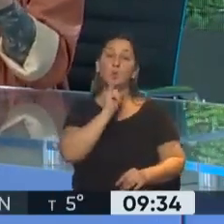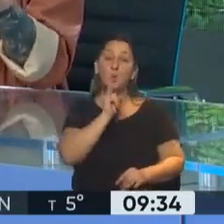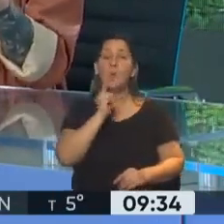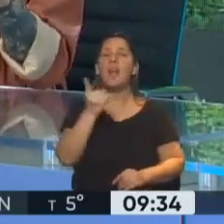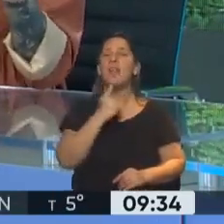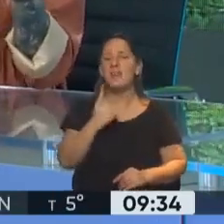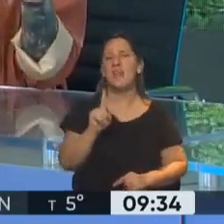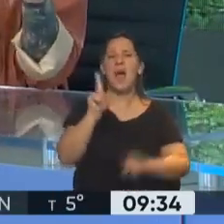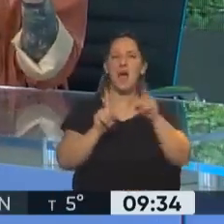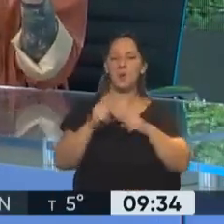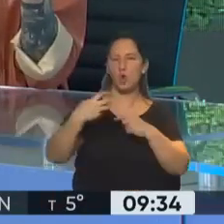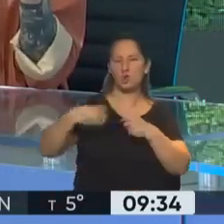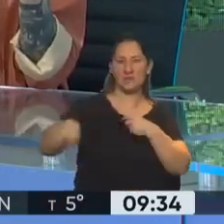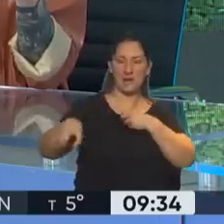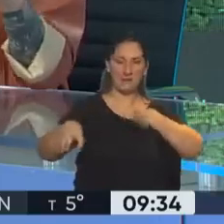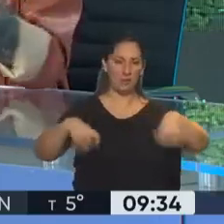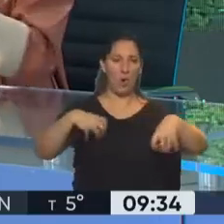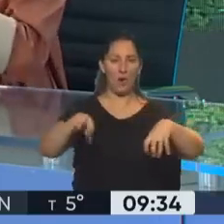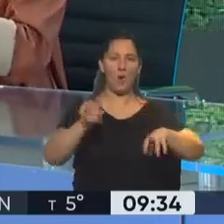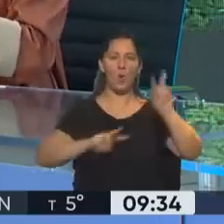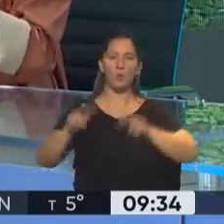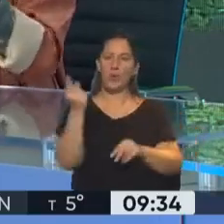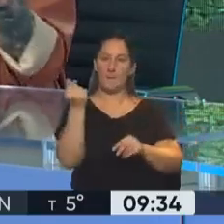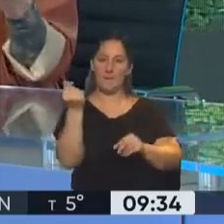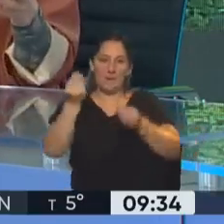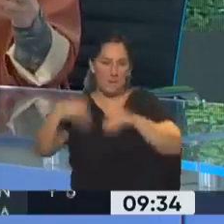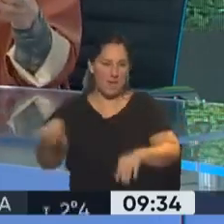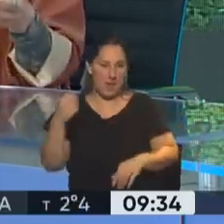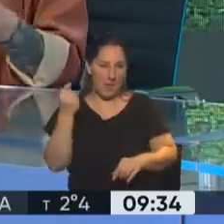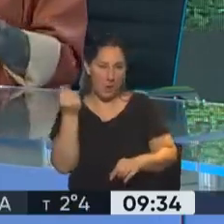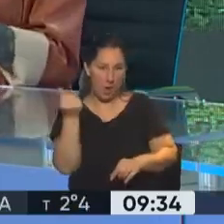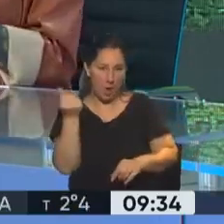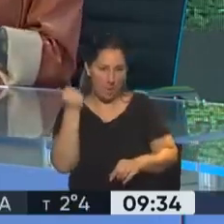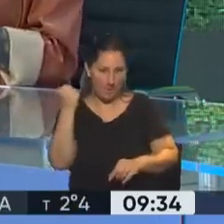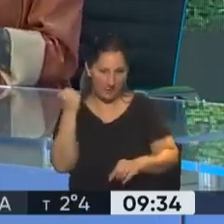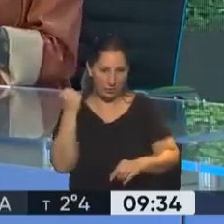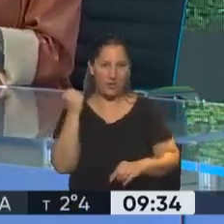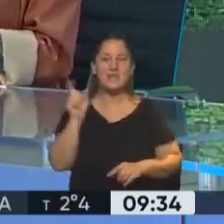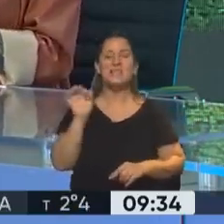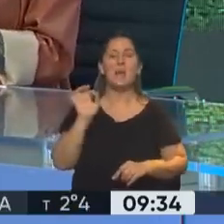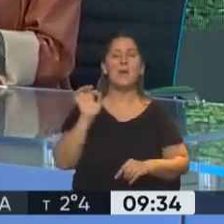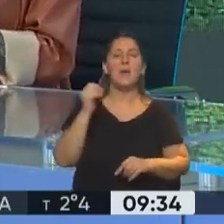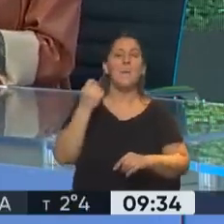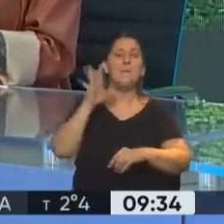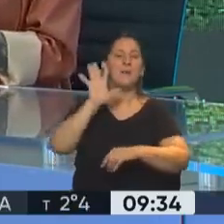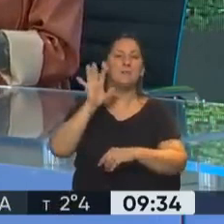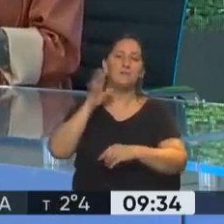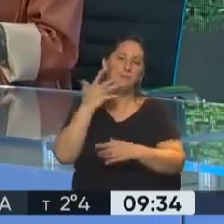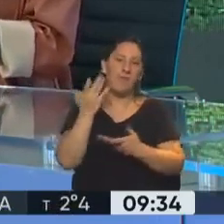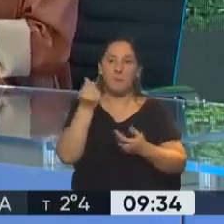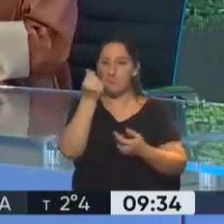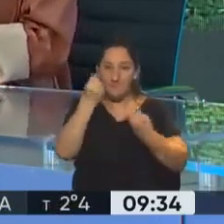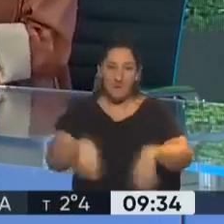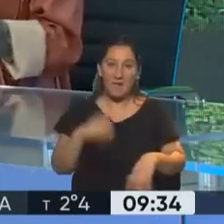que estaban motorizando de alguna manera una devaluación porque es cierto cuando hablamos de devaluación sabemos que los más postergados los más vulnerables son los que